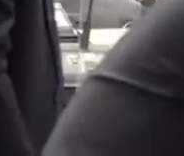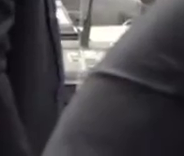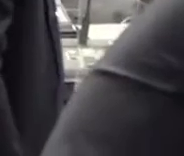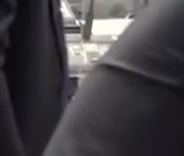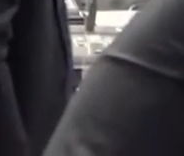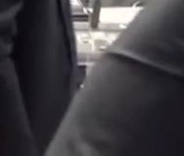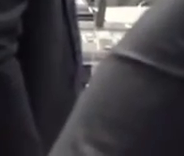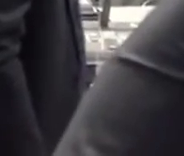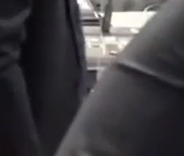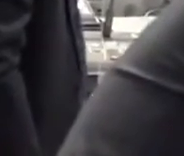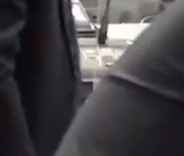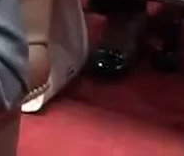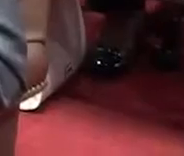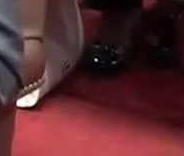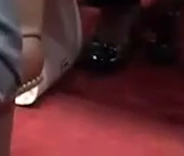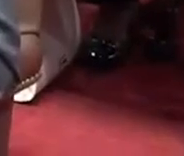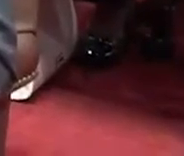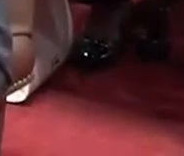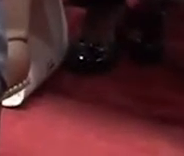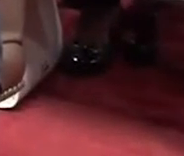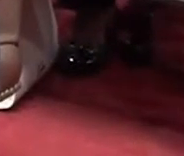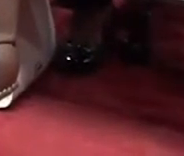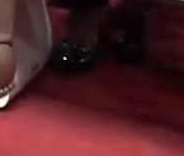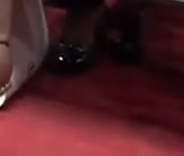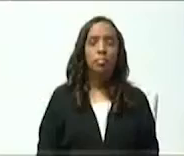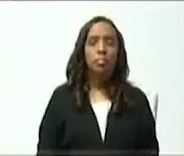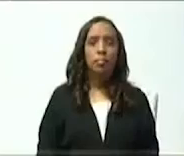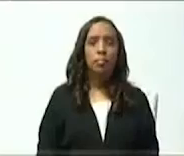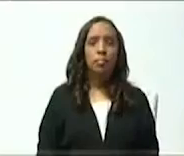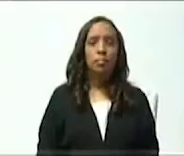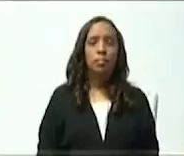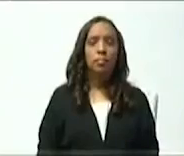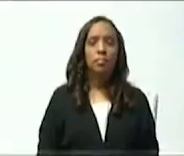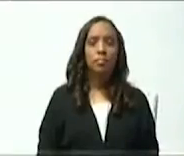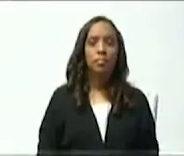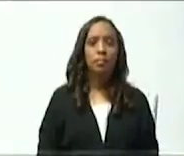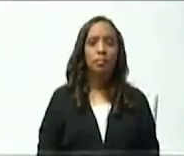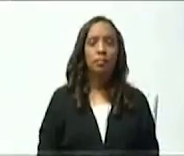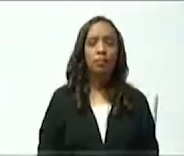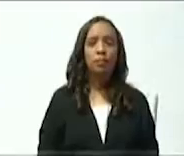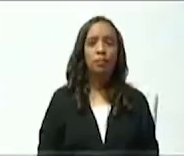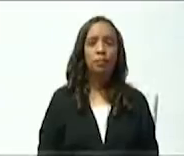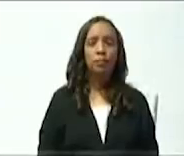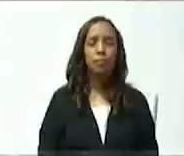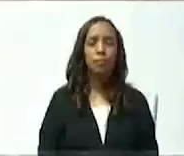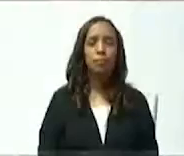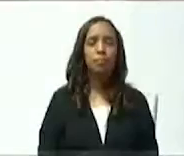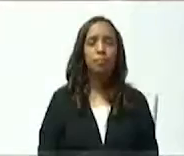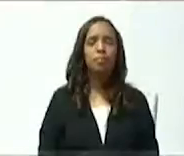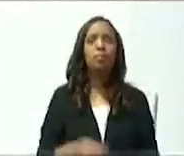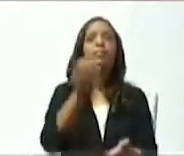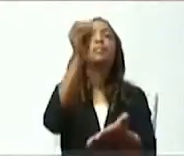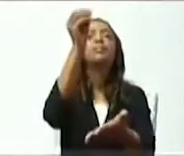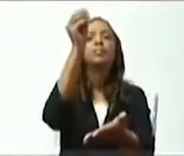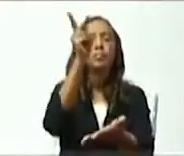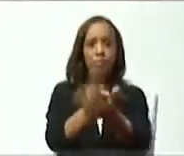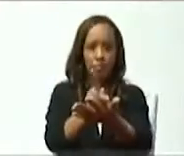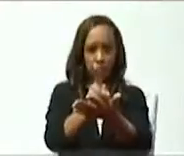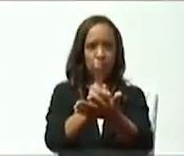ley que apruebe el presupuesto ascendente a un monto de 85 mil 211 millones de pesos aprobado